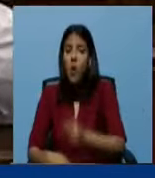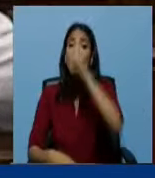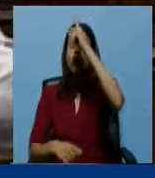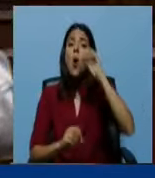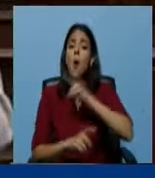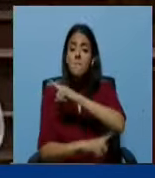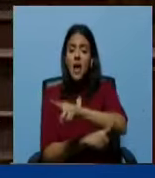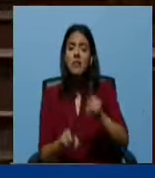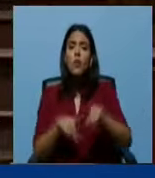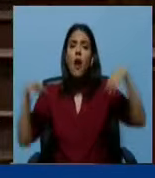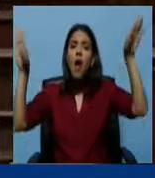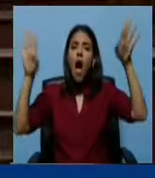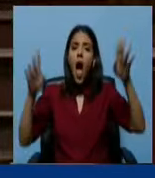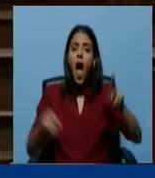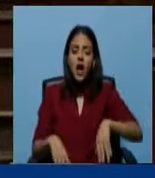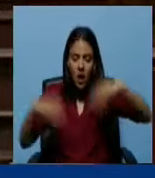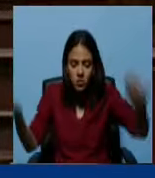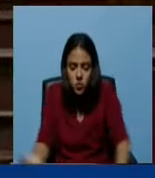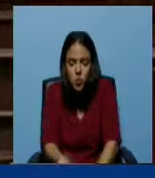rescatar unos ángeles.